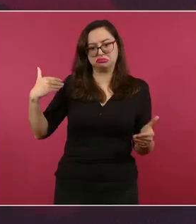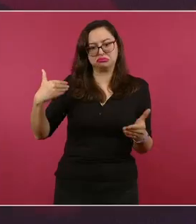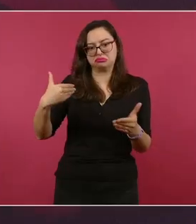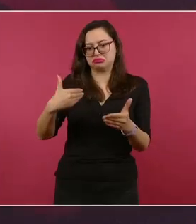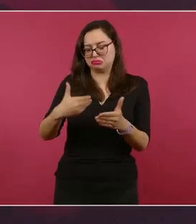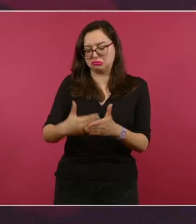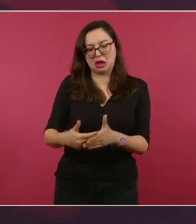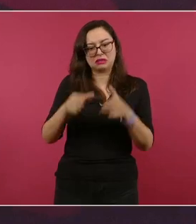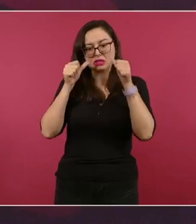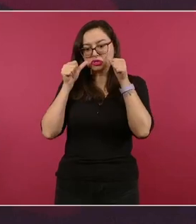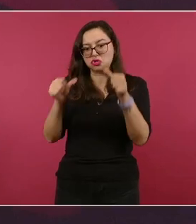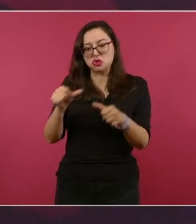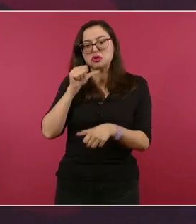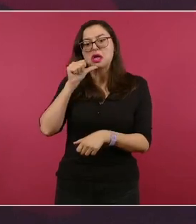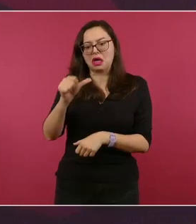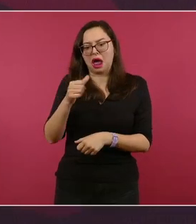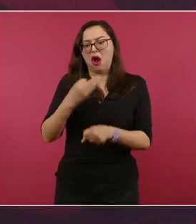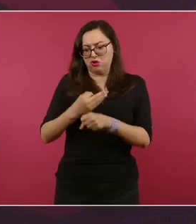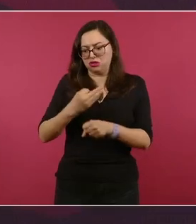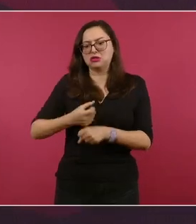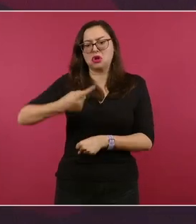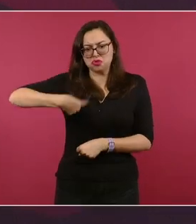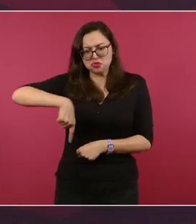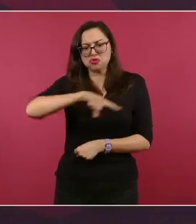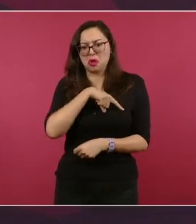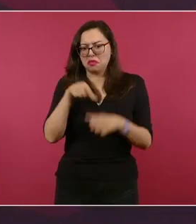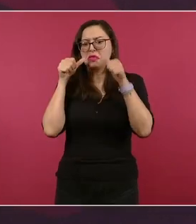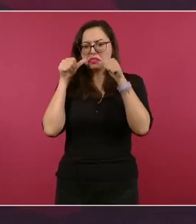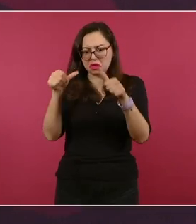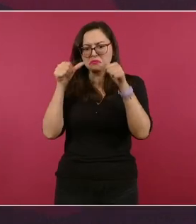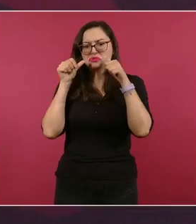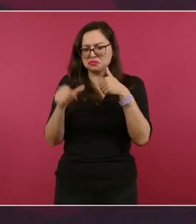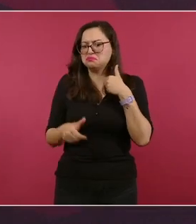se ha atendido. Estamos avanzando bastante,